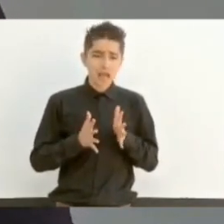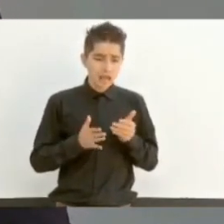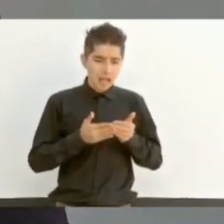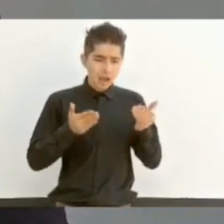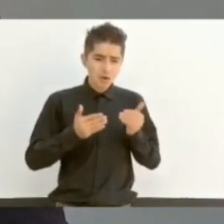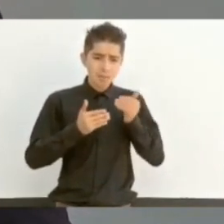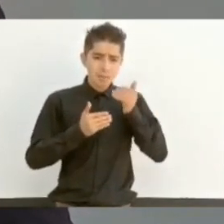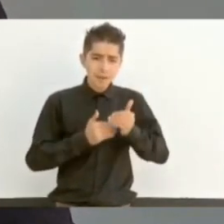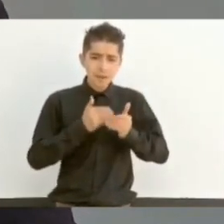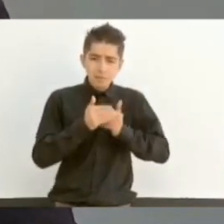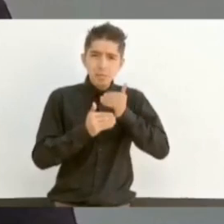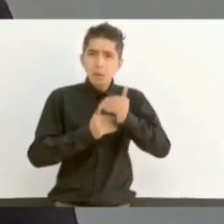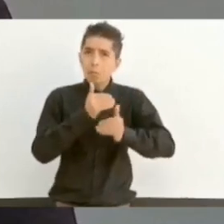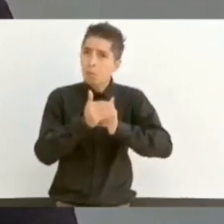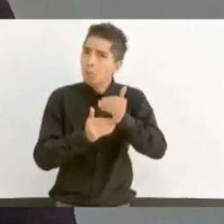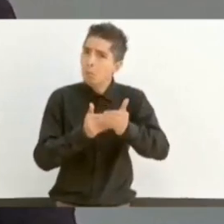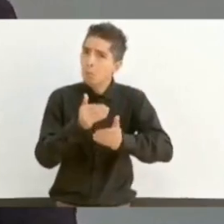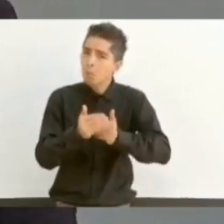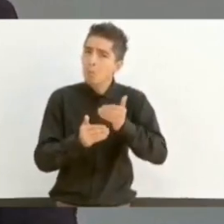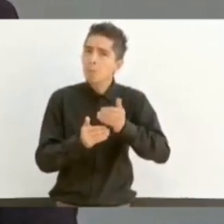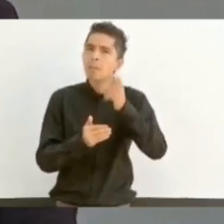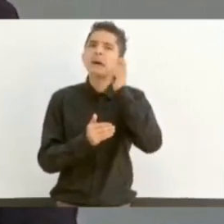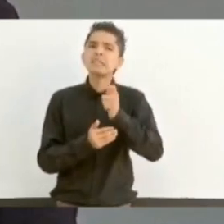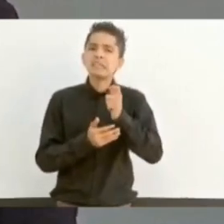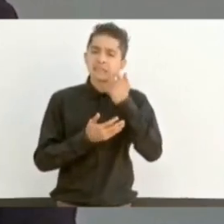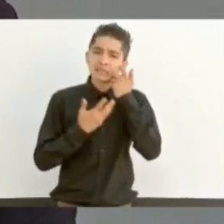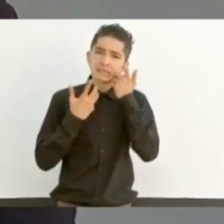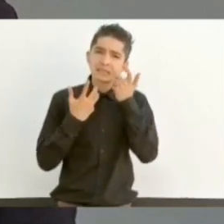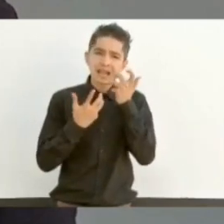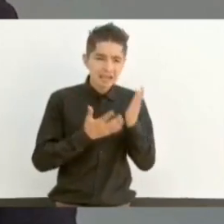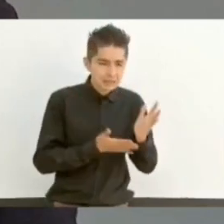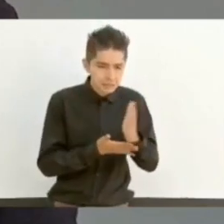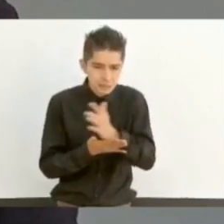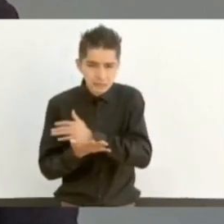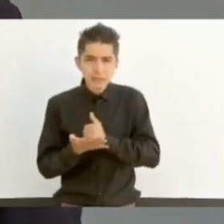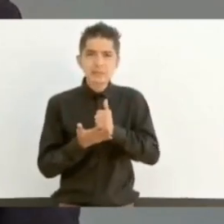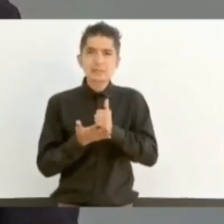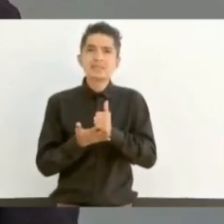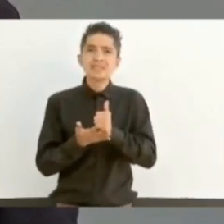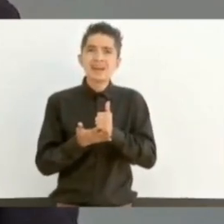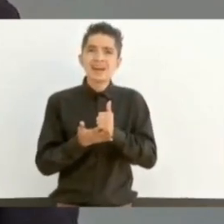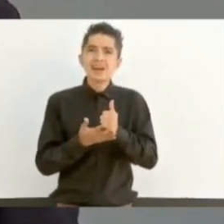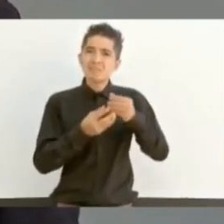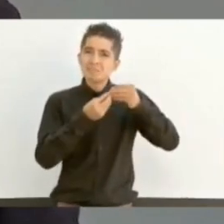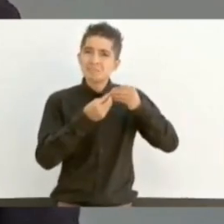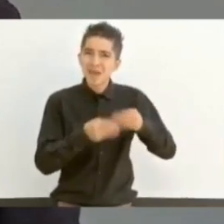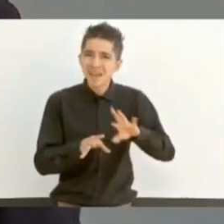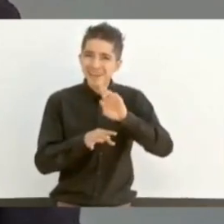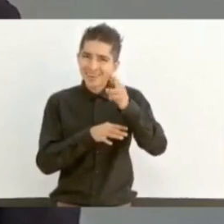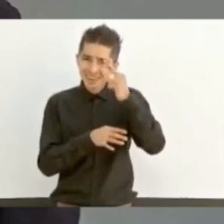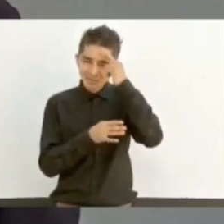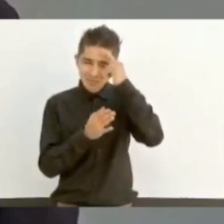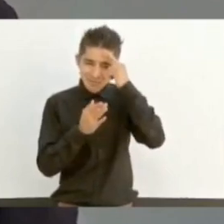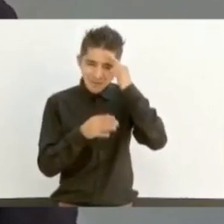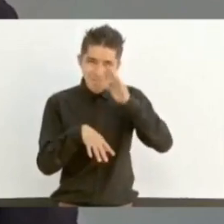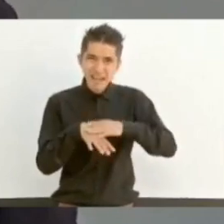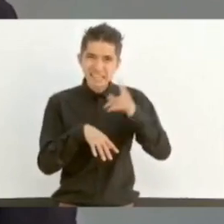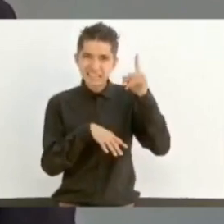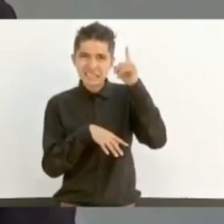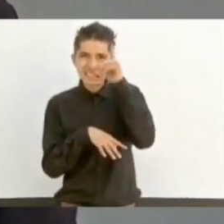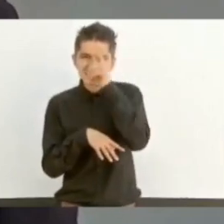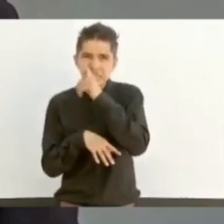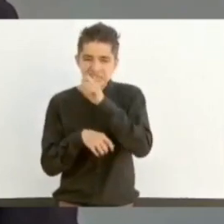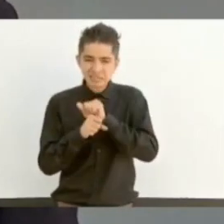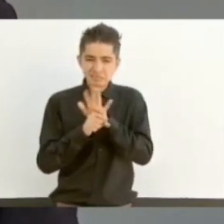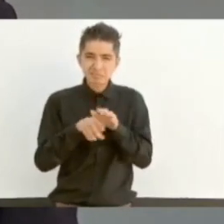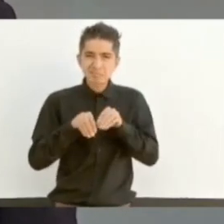avanzando para recuperar todo lo que se perdió en los momentos más difíciles